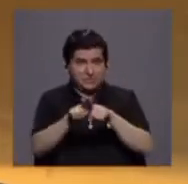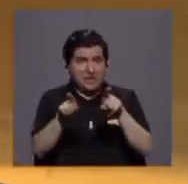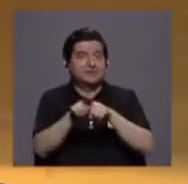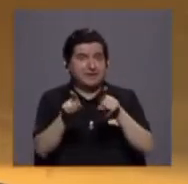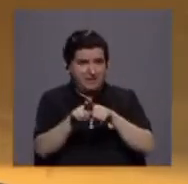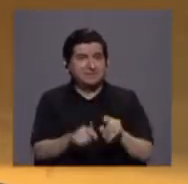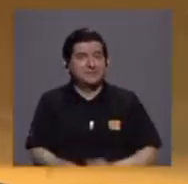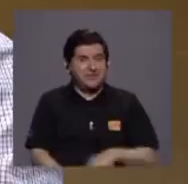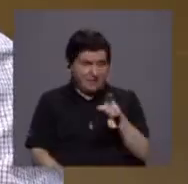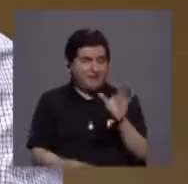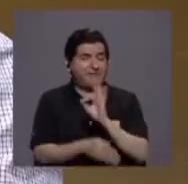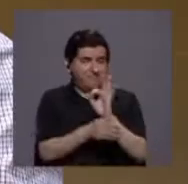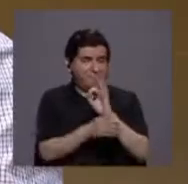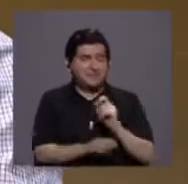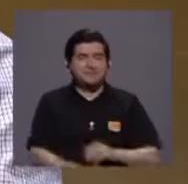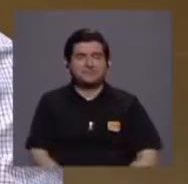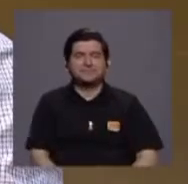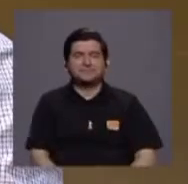fino. Y